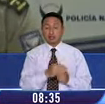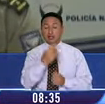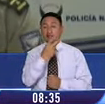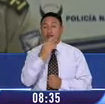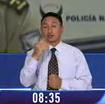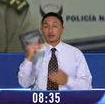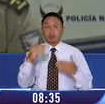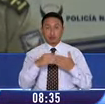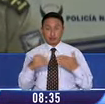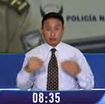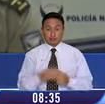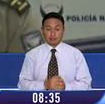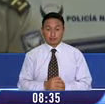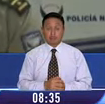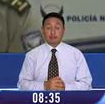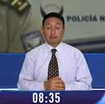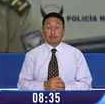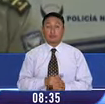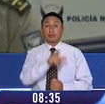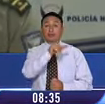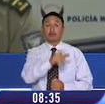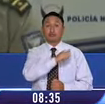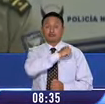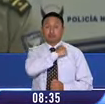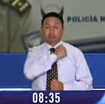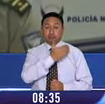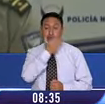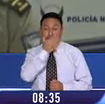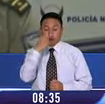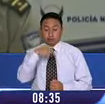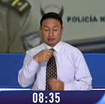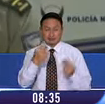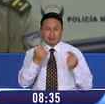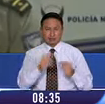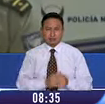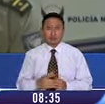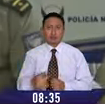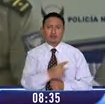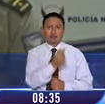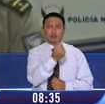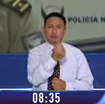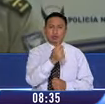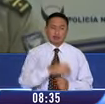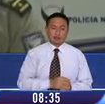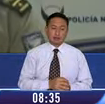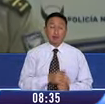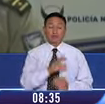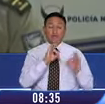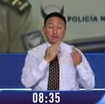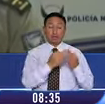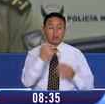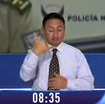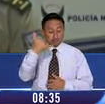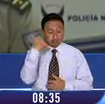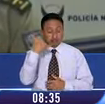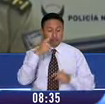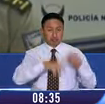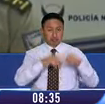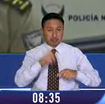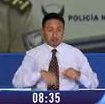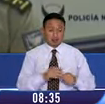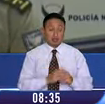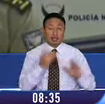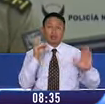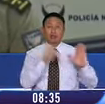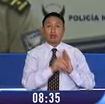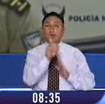$200. Incluso al momento que les secuestraban, les hacían un tipo de secuestro express. Ellos llamaban a los familiares, a los amigos, que les